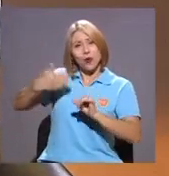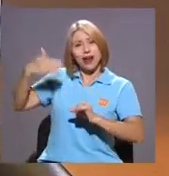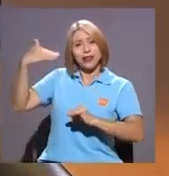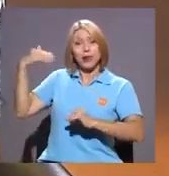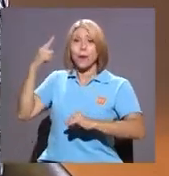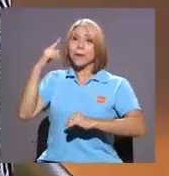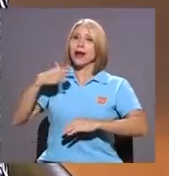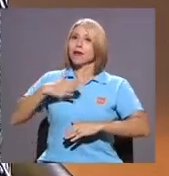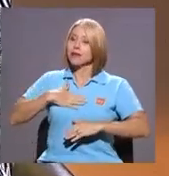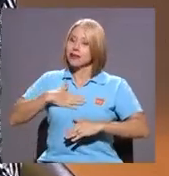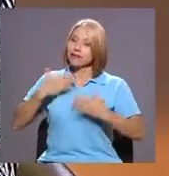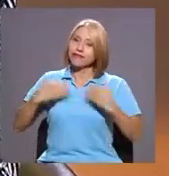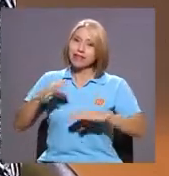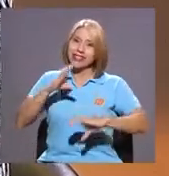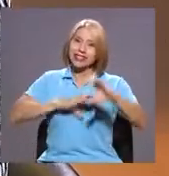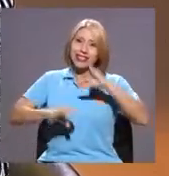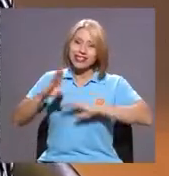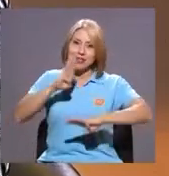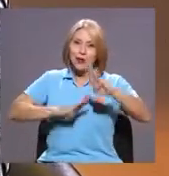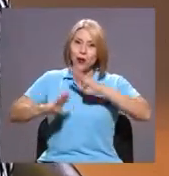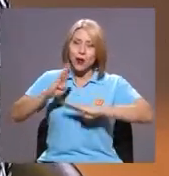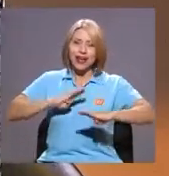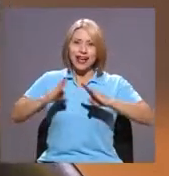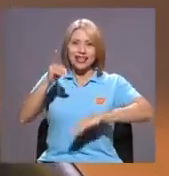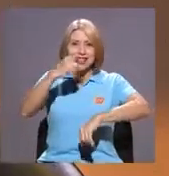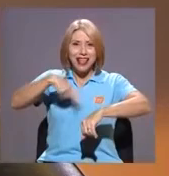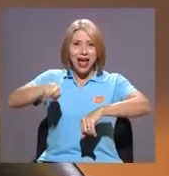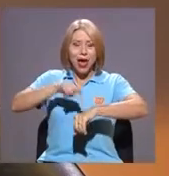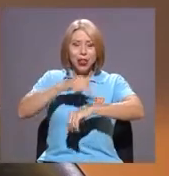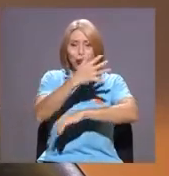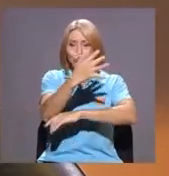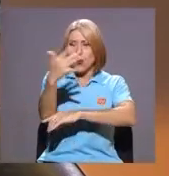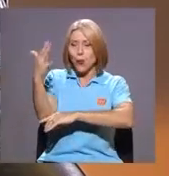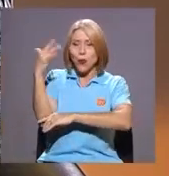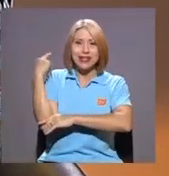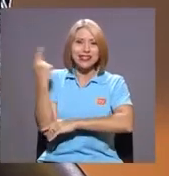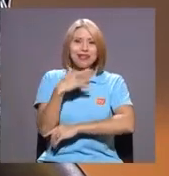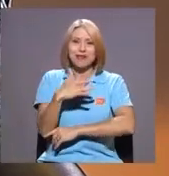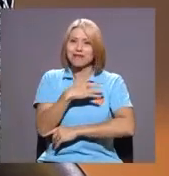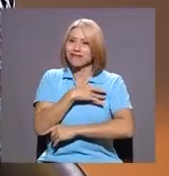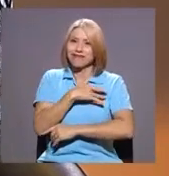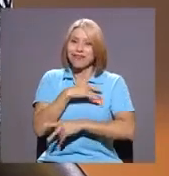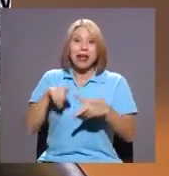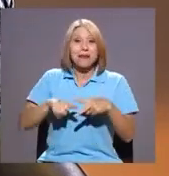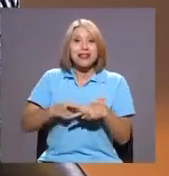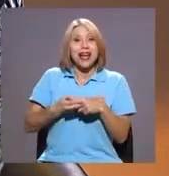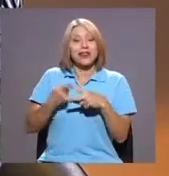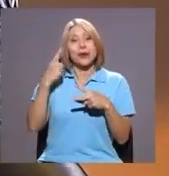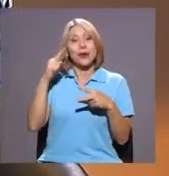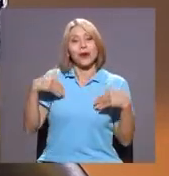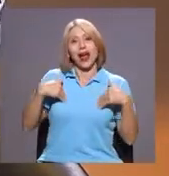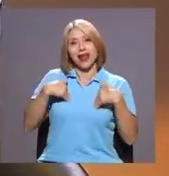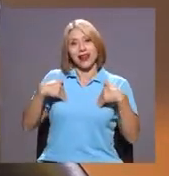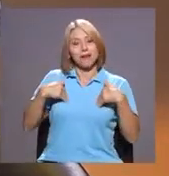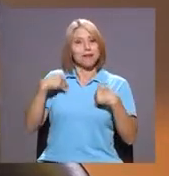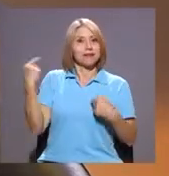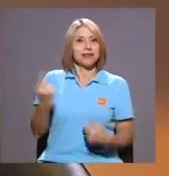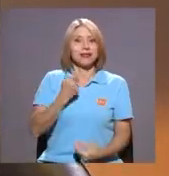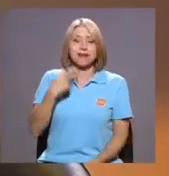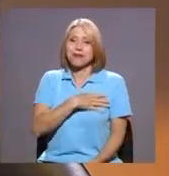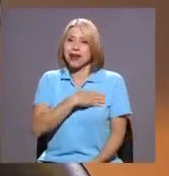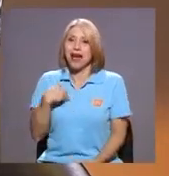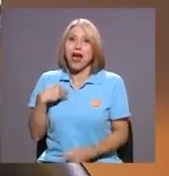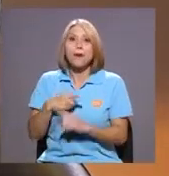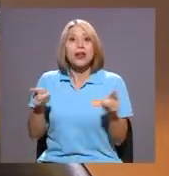la parte de ciencias biológicas siempre me apasionaron. Empezando por los animales, o sea, que me encantan, siempre me encantaron, pero también los